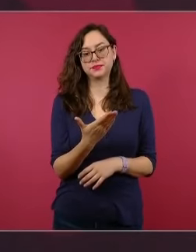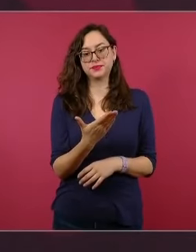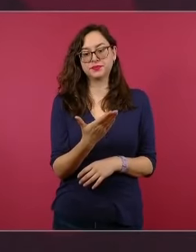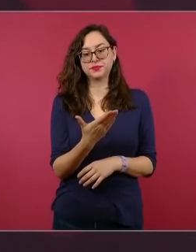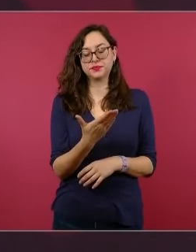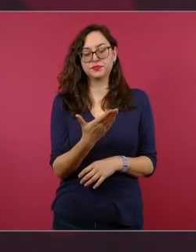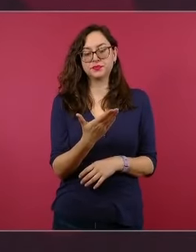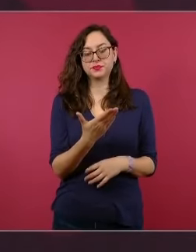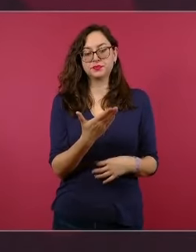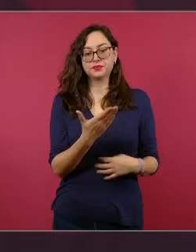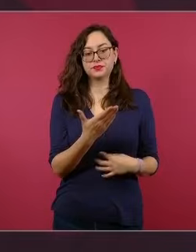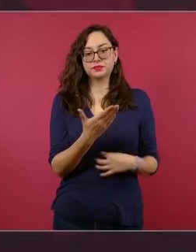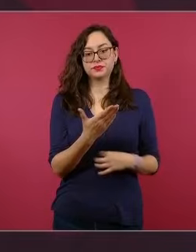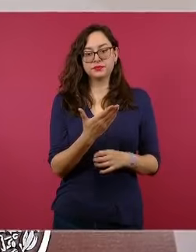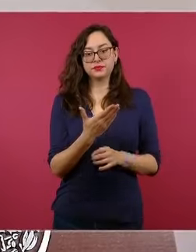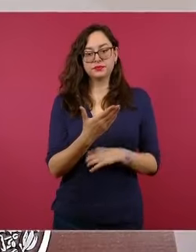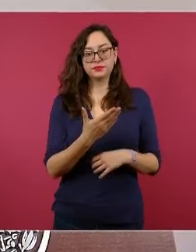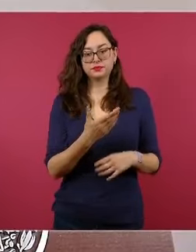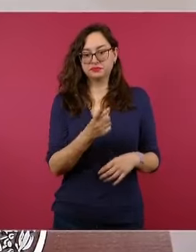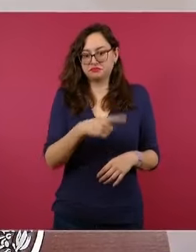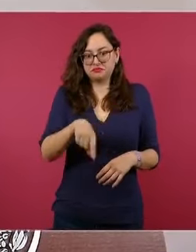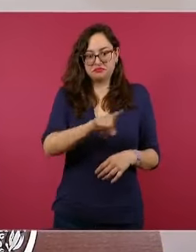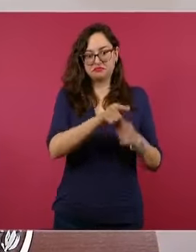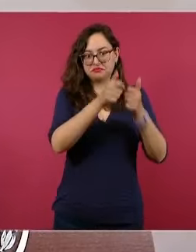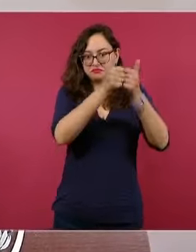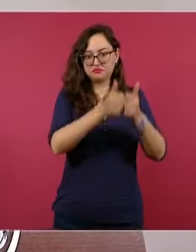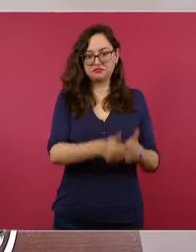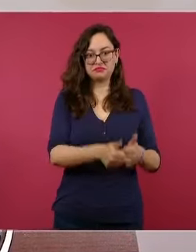y y se van a